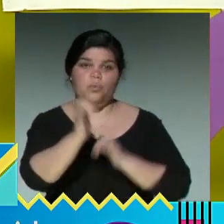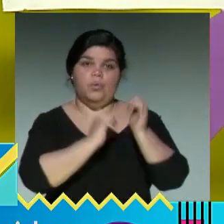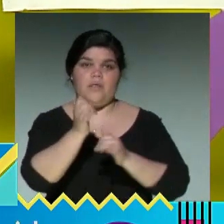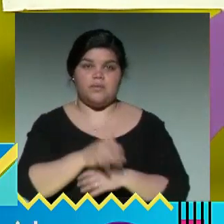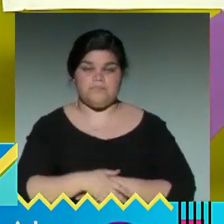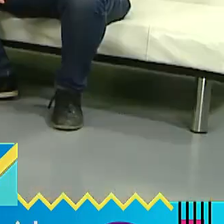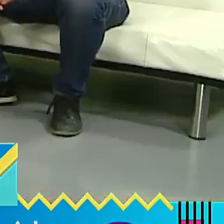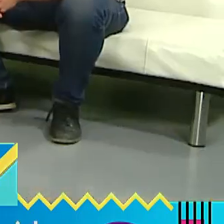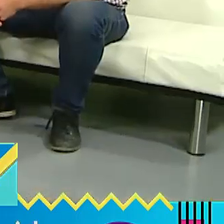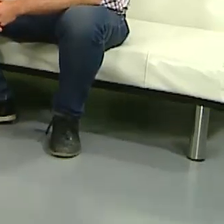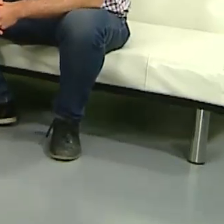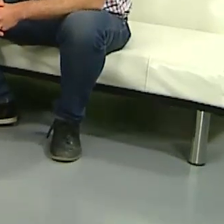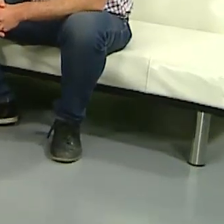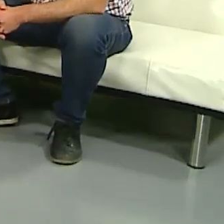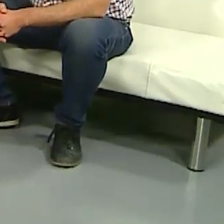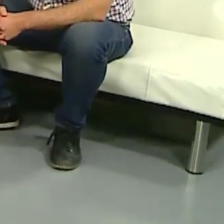venimos.